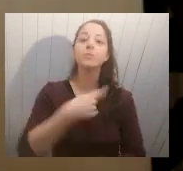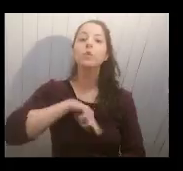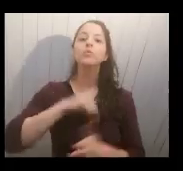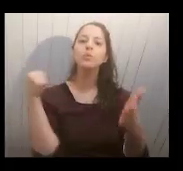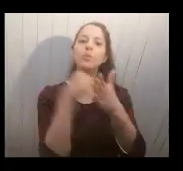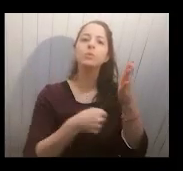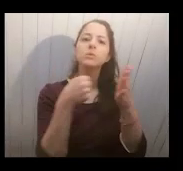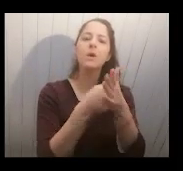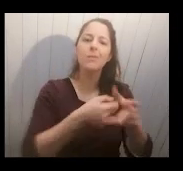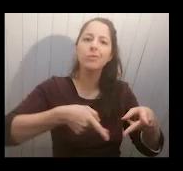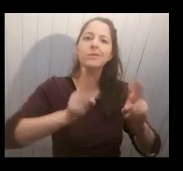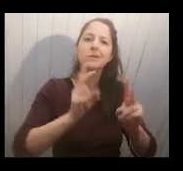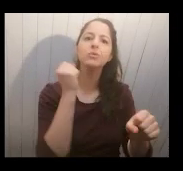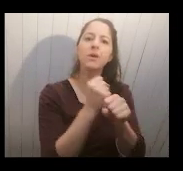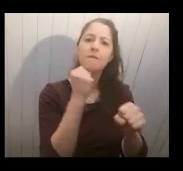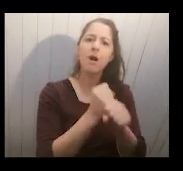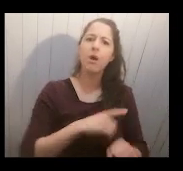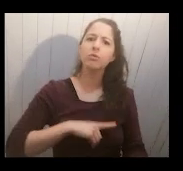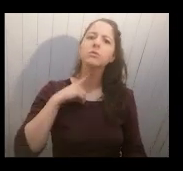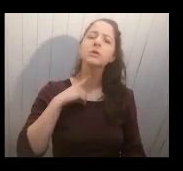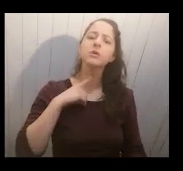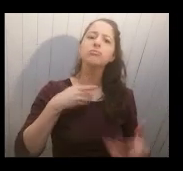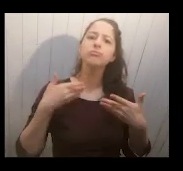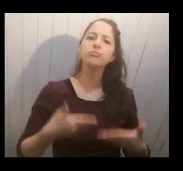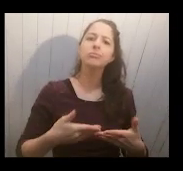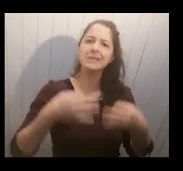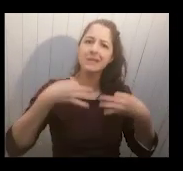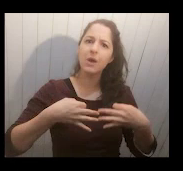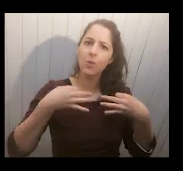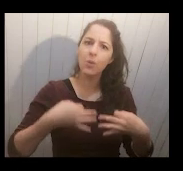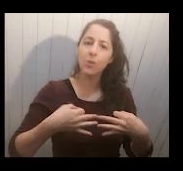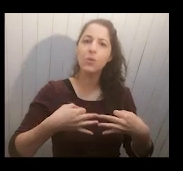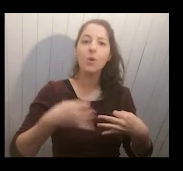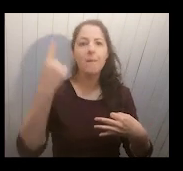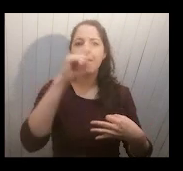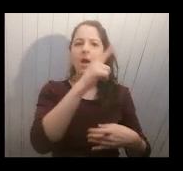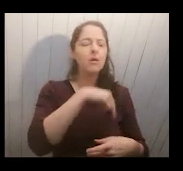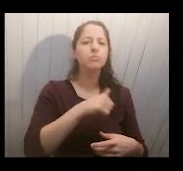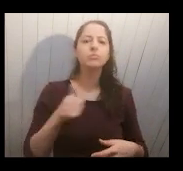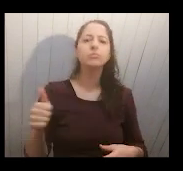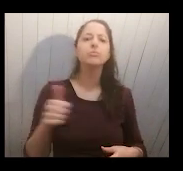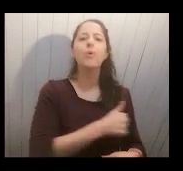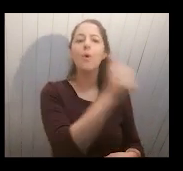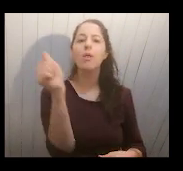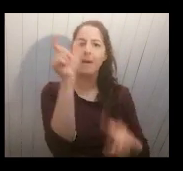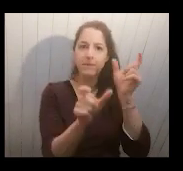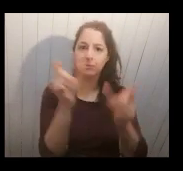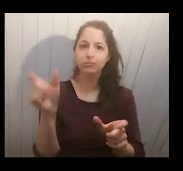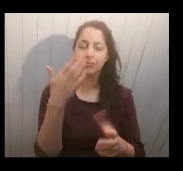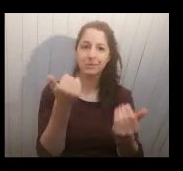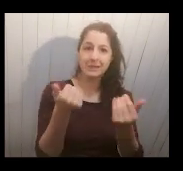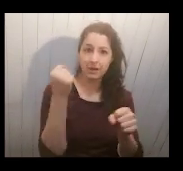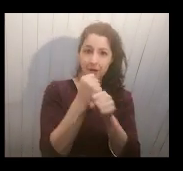Gracias. Luchamos por el derecho al trabajo digno, estable y seguro para todas las personas que necesitan